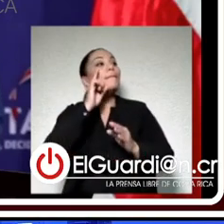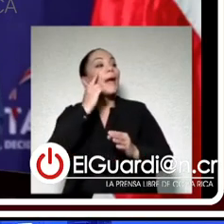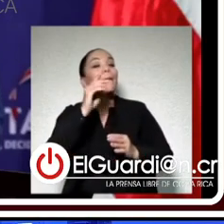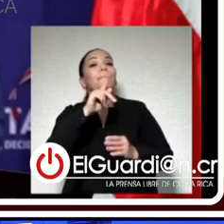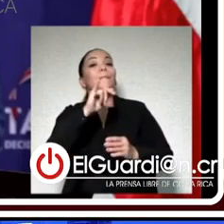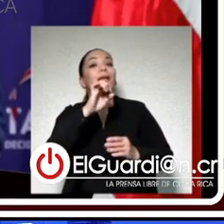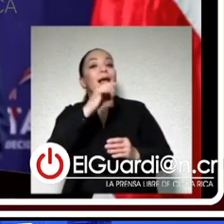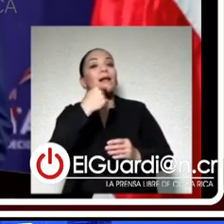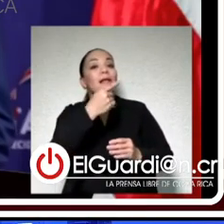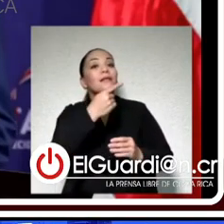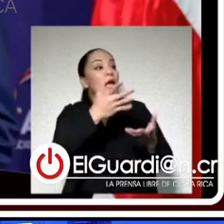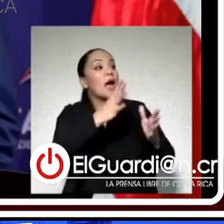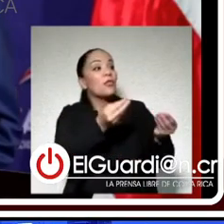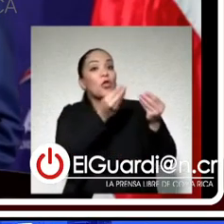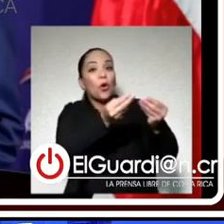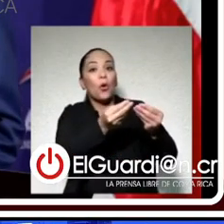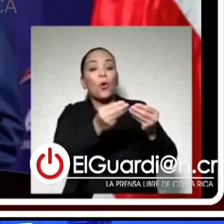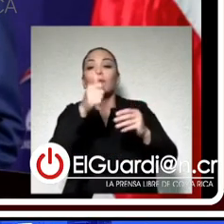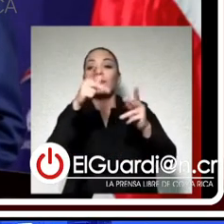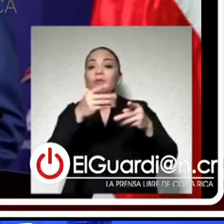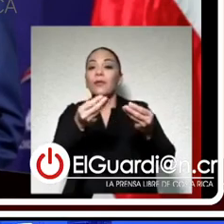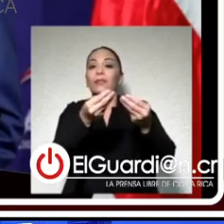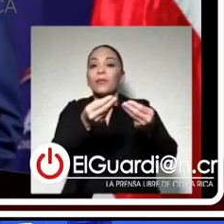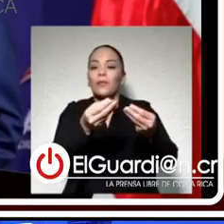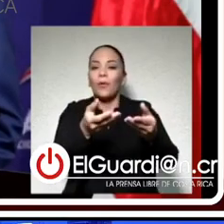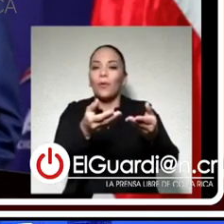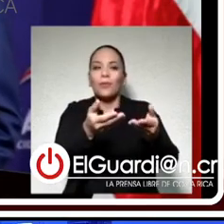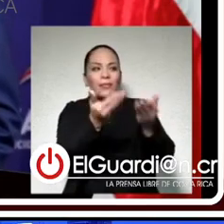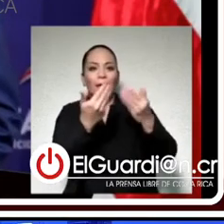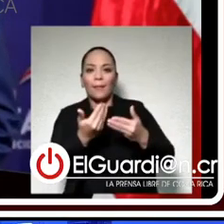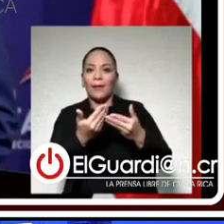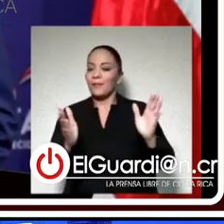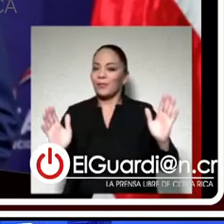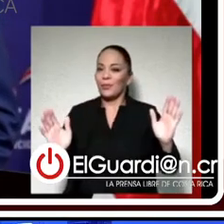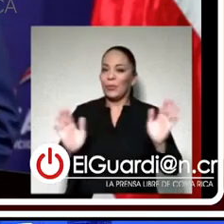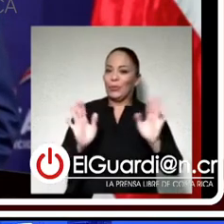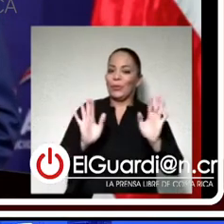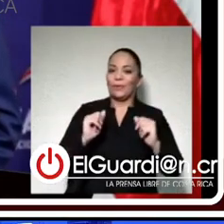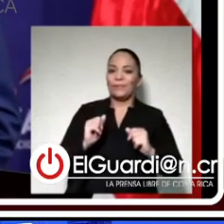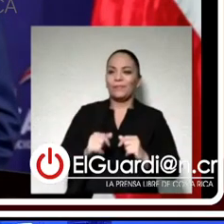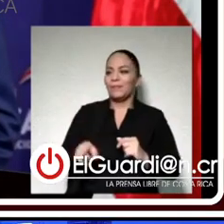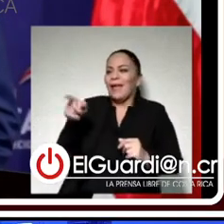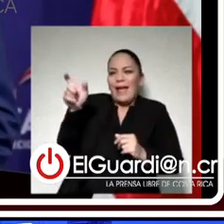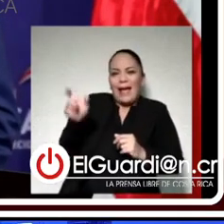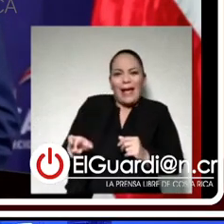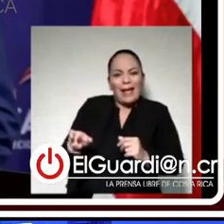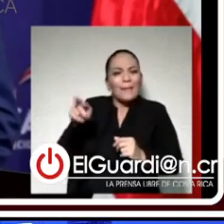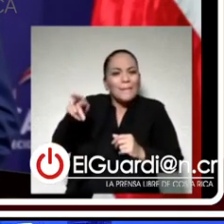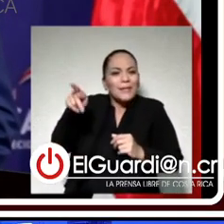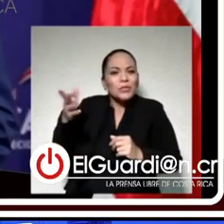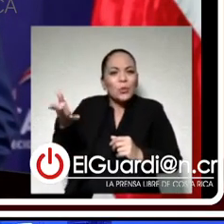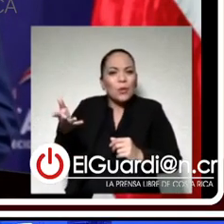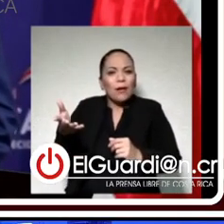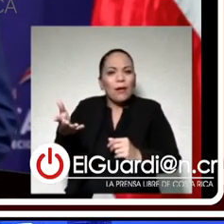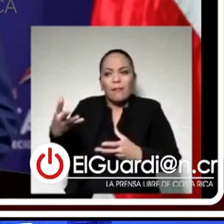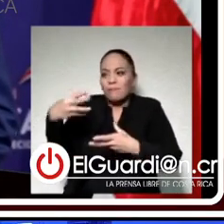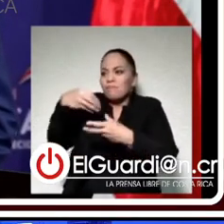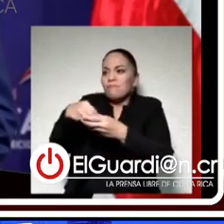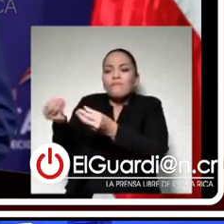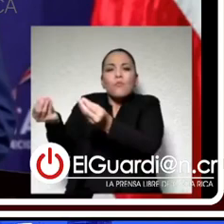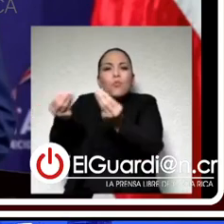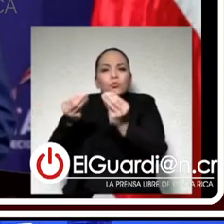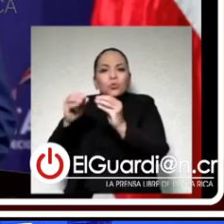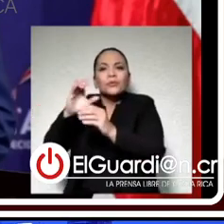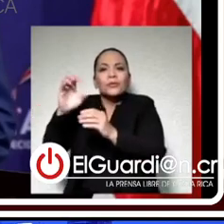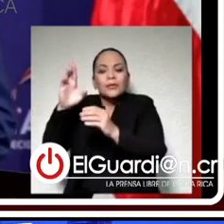nadie sabe si recogió plata. Él era uno de cientos de miles de costarricenses